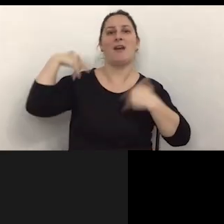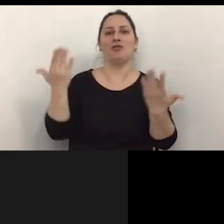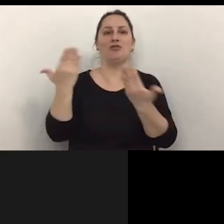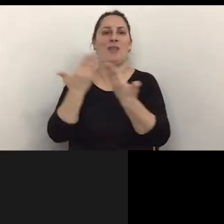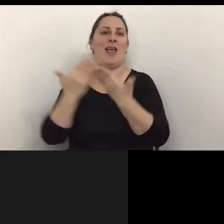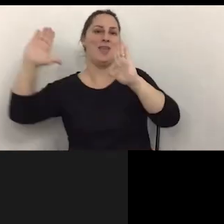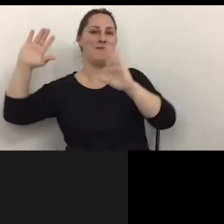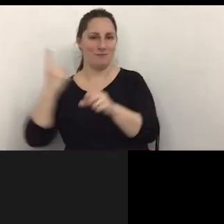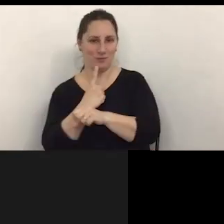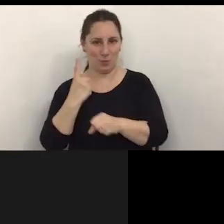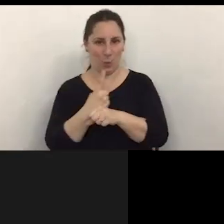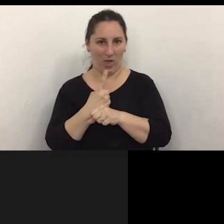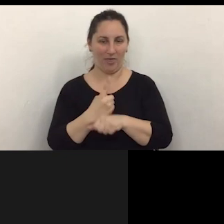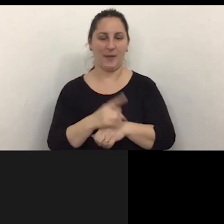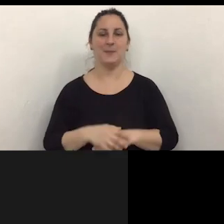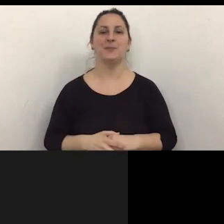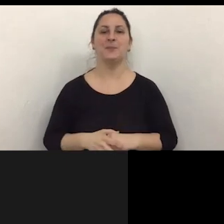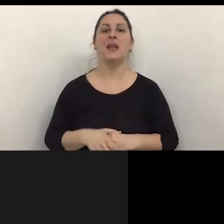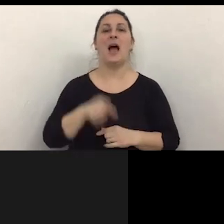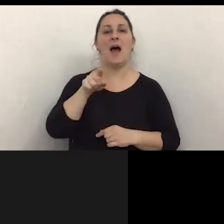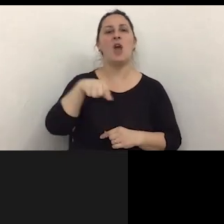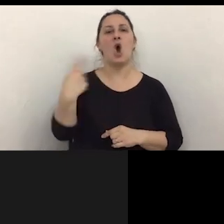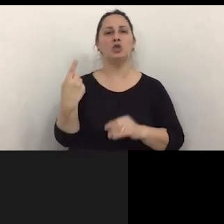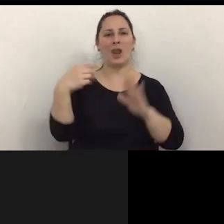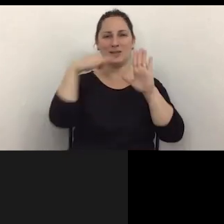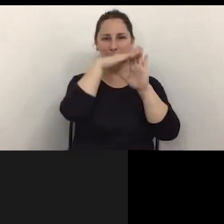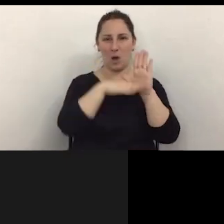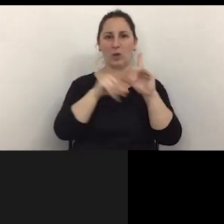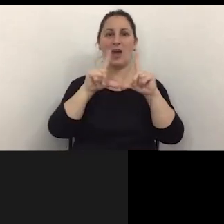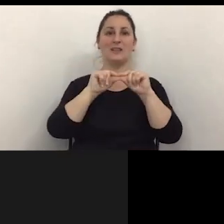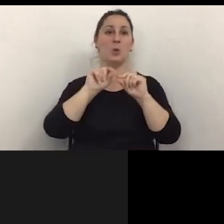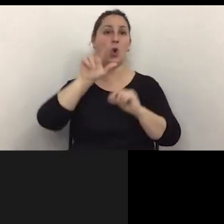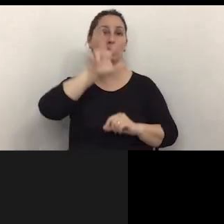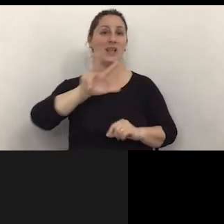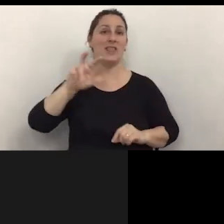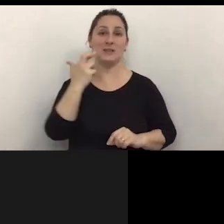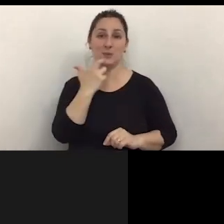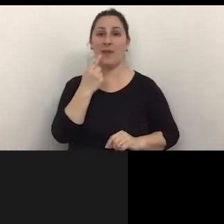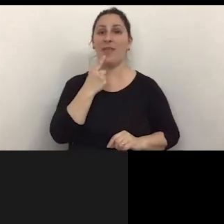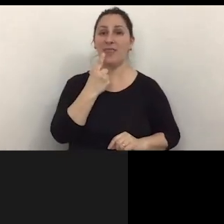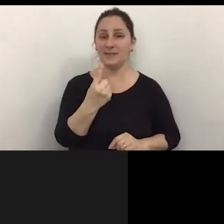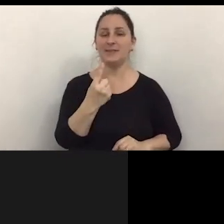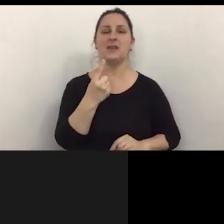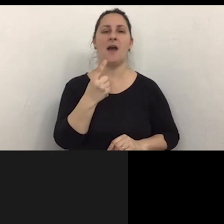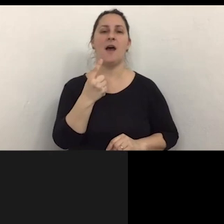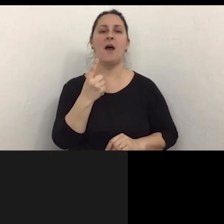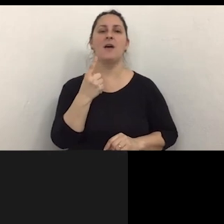otras pautas en el artículo 319 que decía que no podía ni entorpecer la